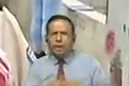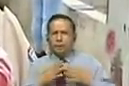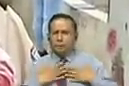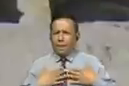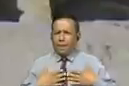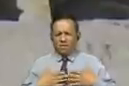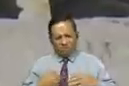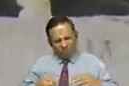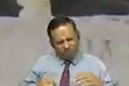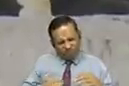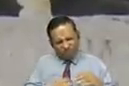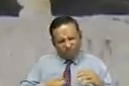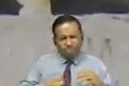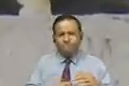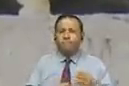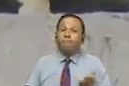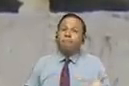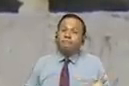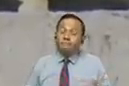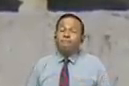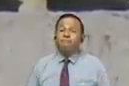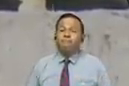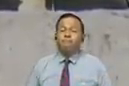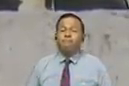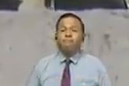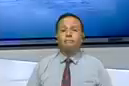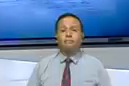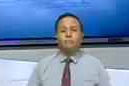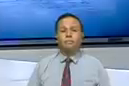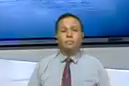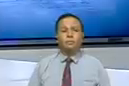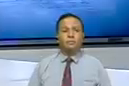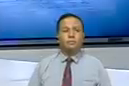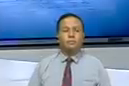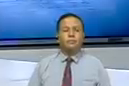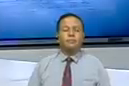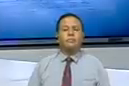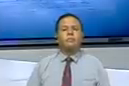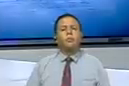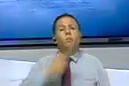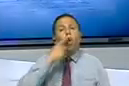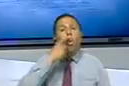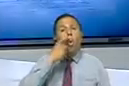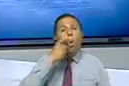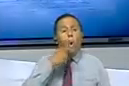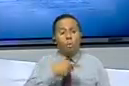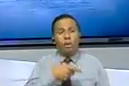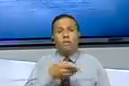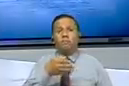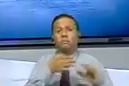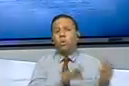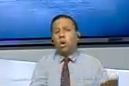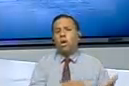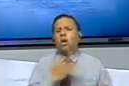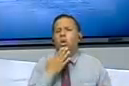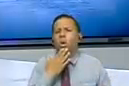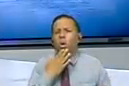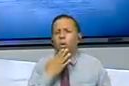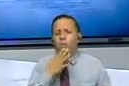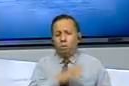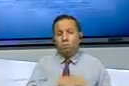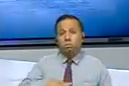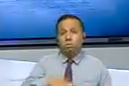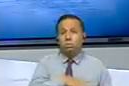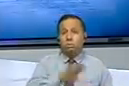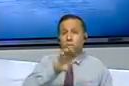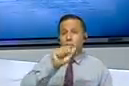herida. Informó José Morales. Y un hombre murió tras recibir varios impactos de bala en el bloque 5